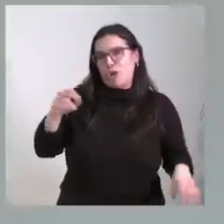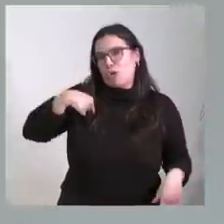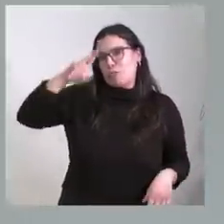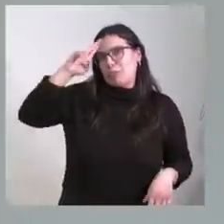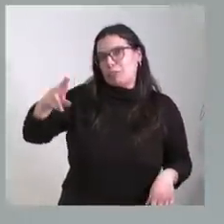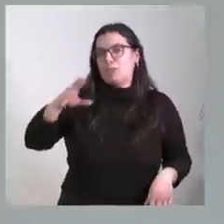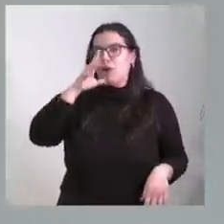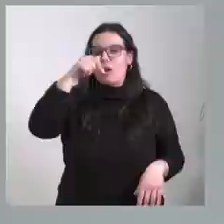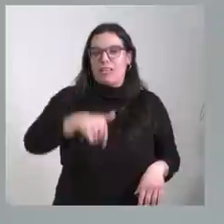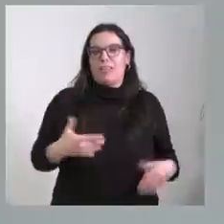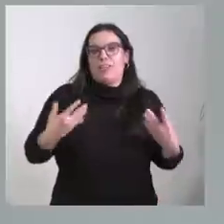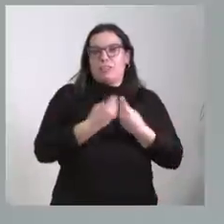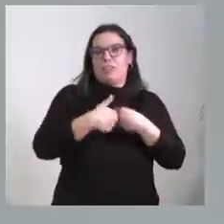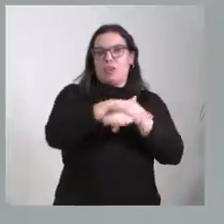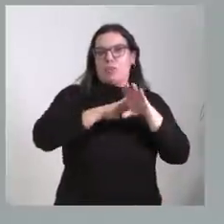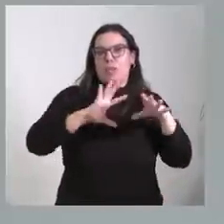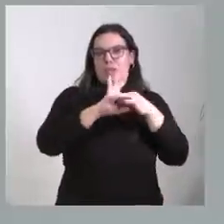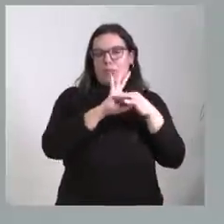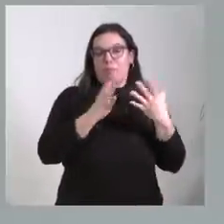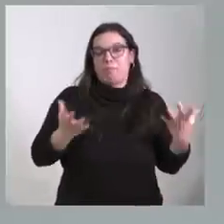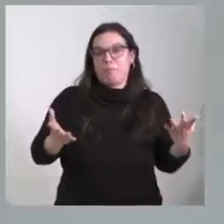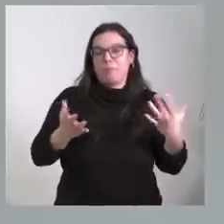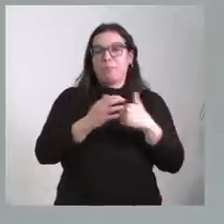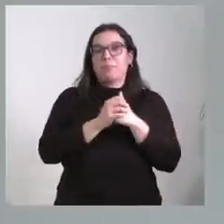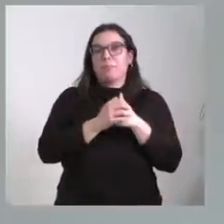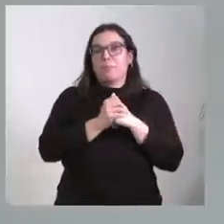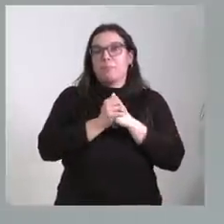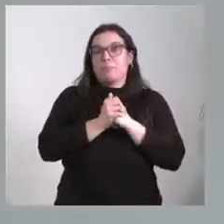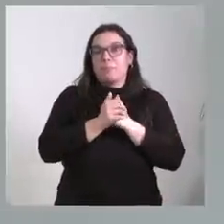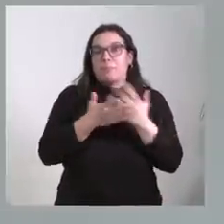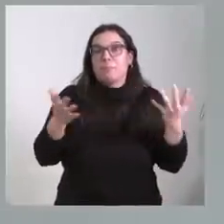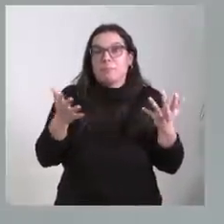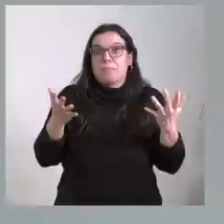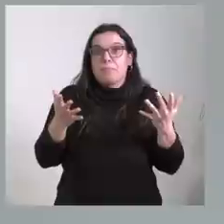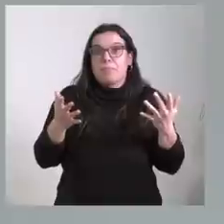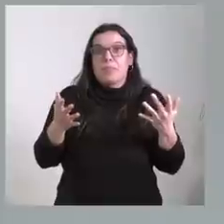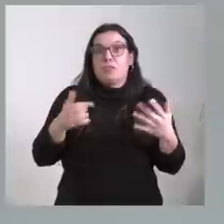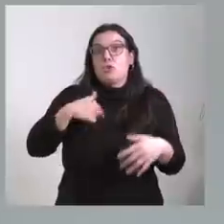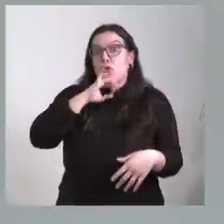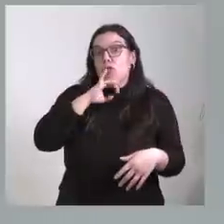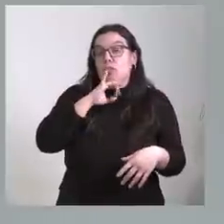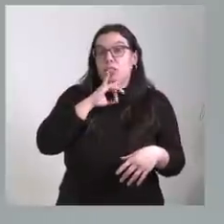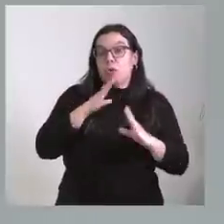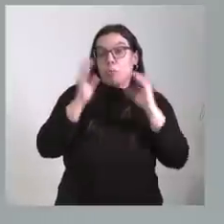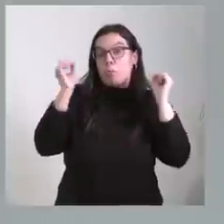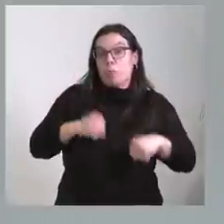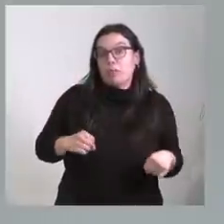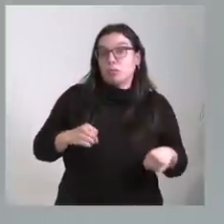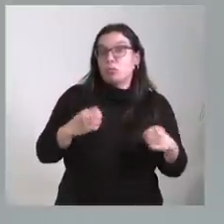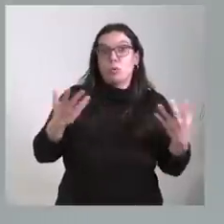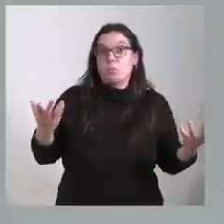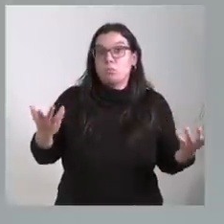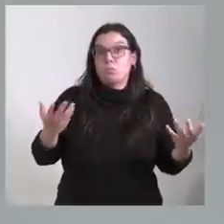quien gobernamos nosotros en coalición en Castilla y león y del que yo estoy muy satisfecho la verdad este pacto creo que está desarrollando